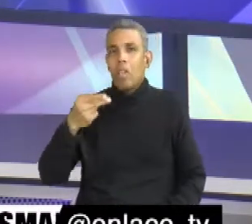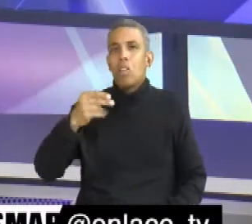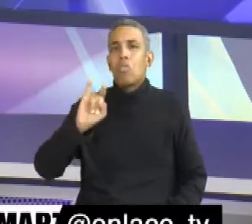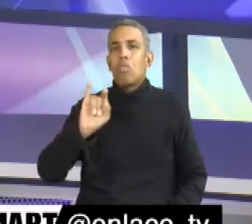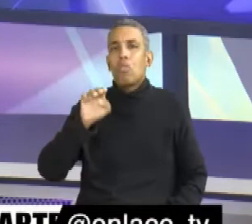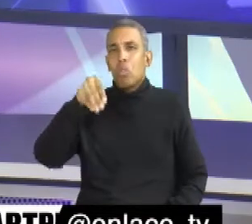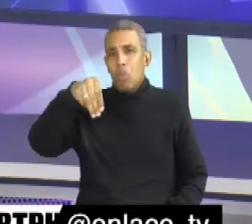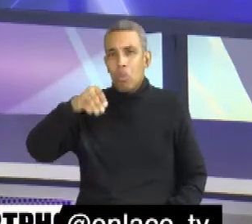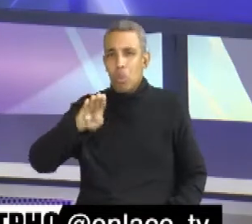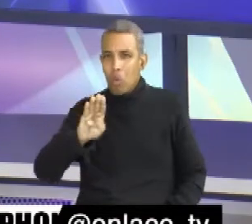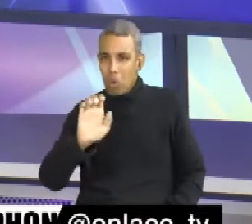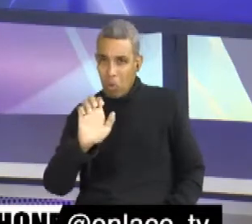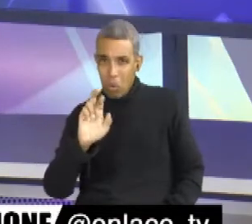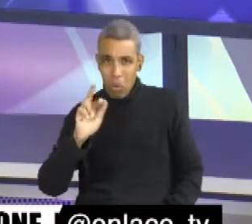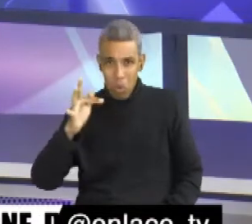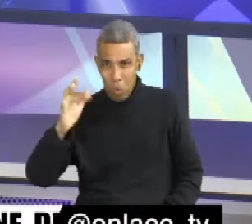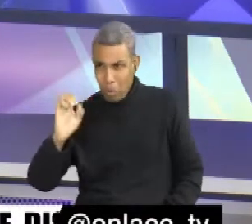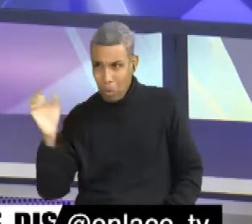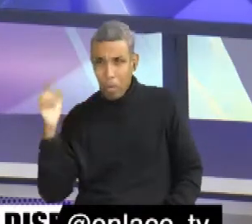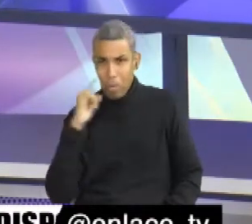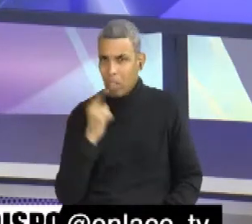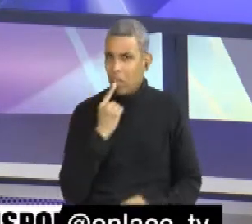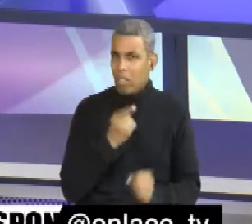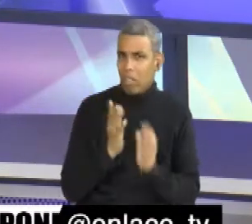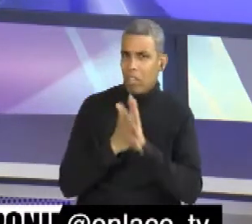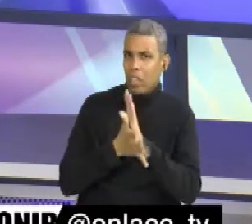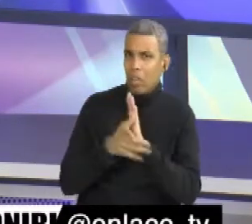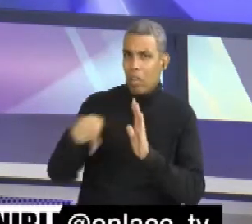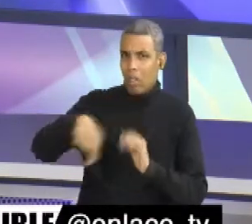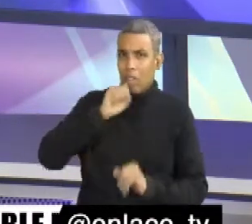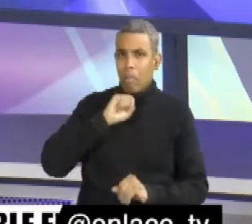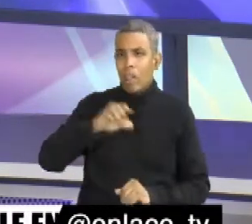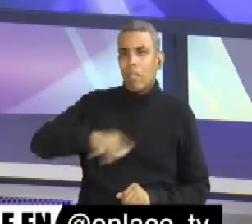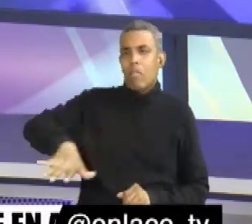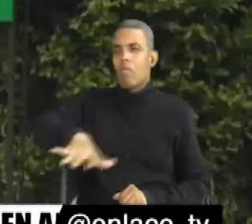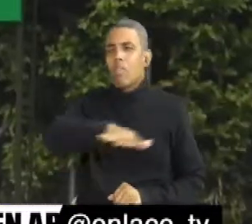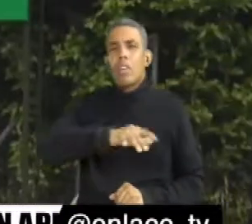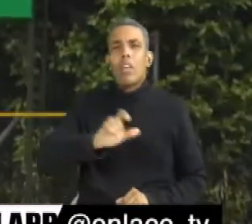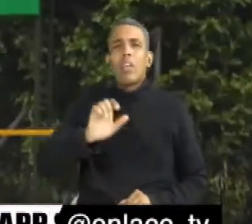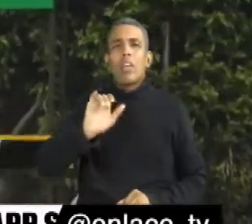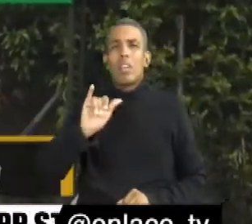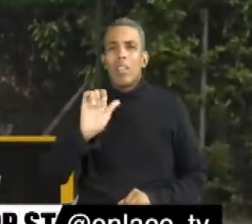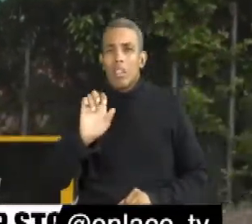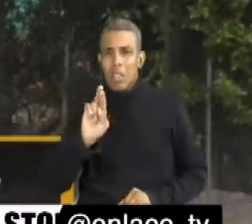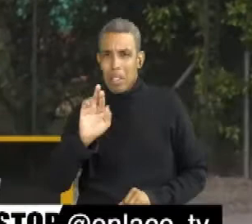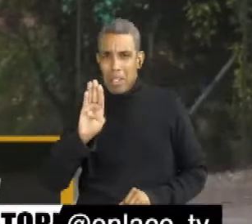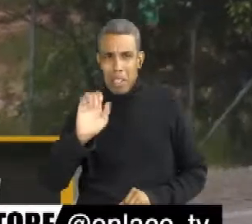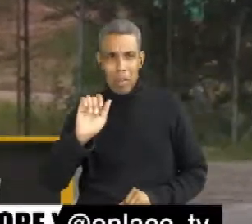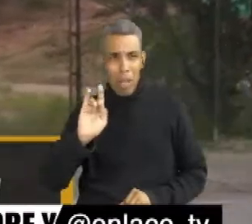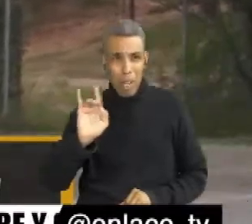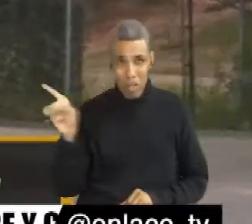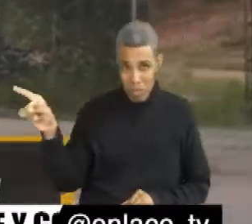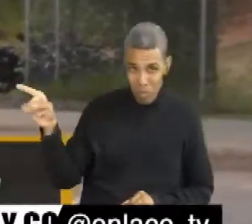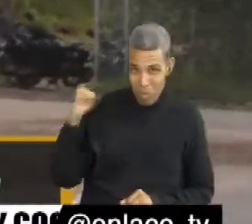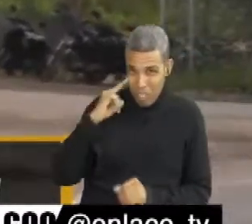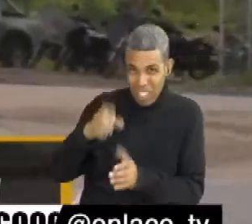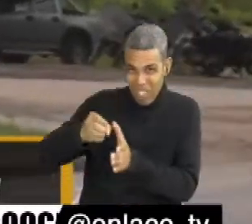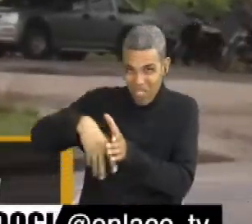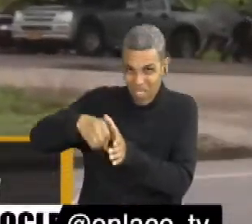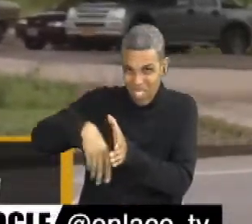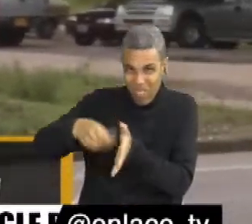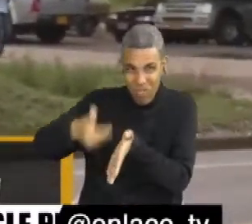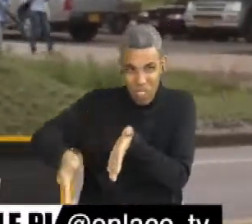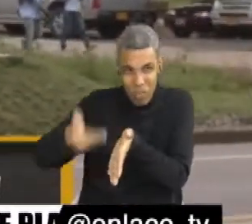investigación al relleno sanitario Yerbabuena. Dijo el funcionario que será una prioridad. Luego de conocer denuncias sobre la operación del